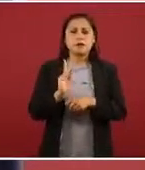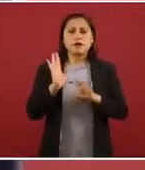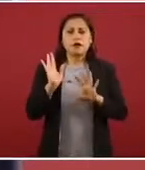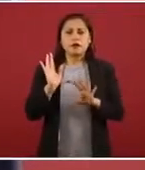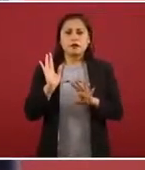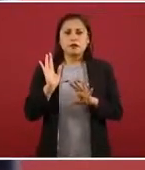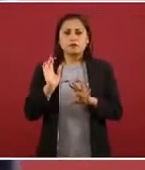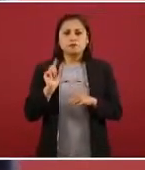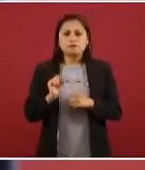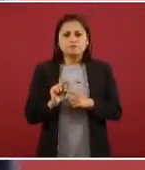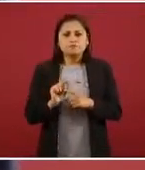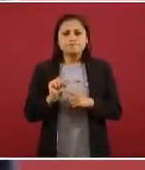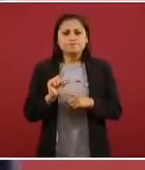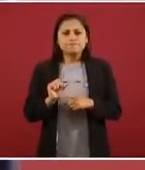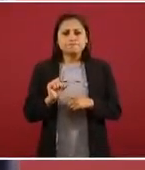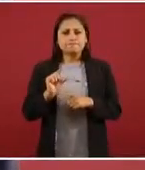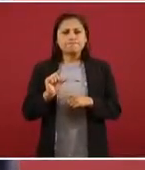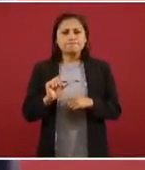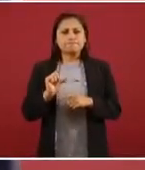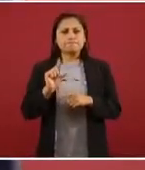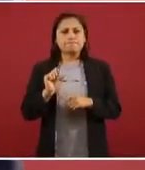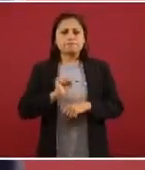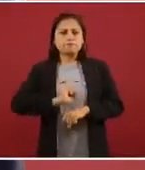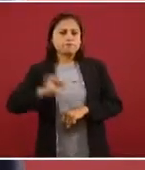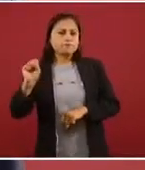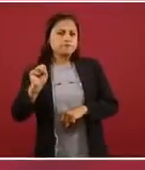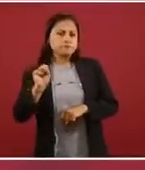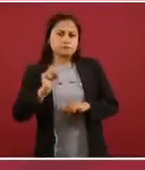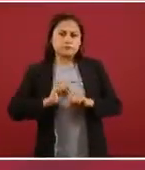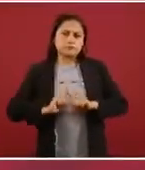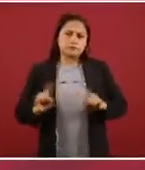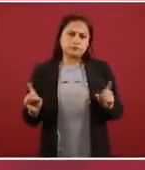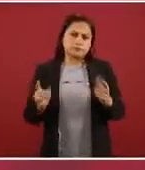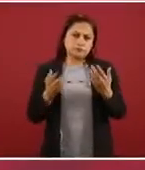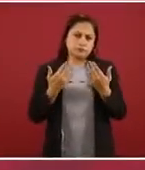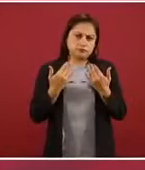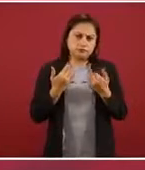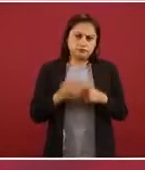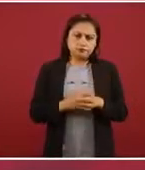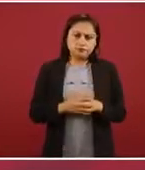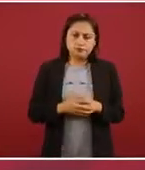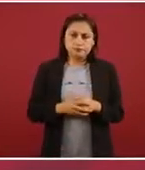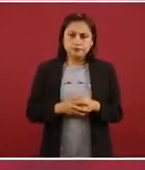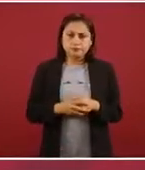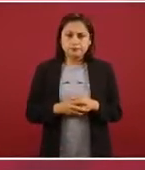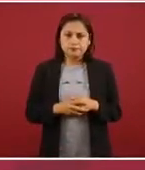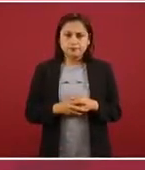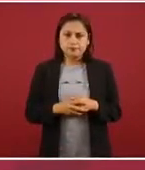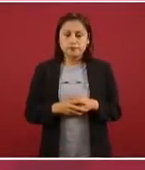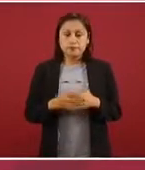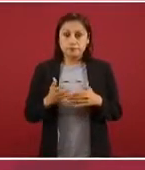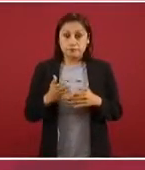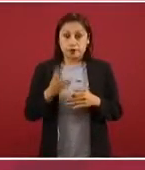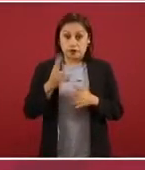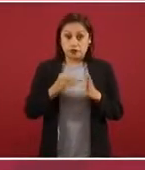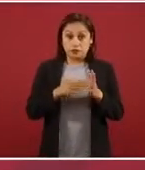moderados no producen inflación. Y este año quedó de